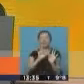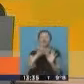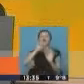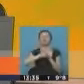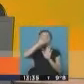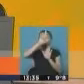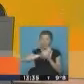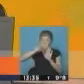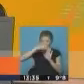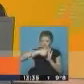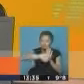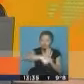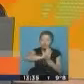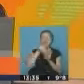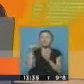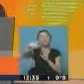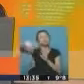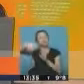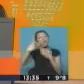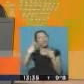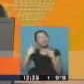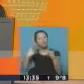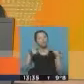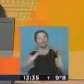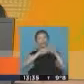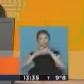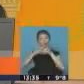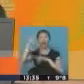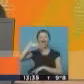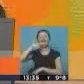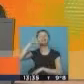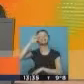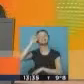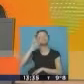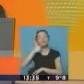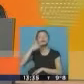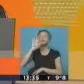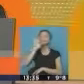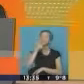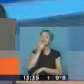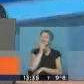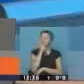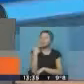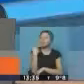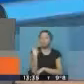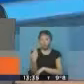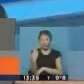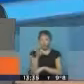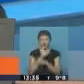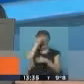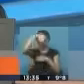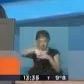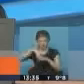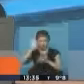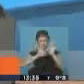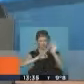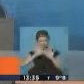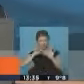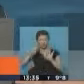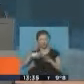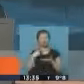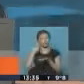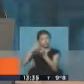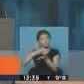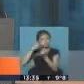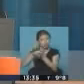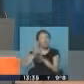jubilados y pensionados que van a poder ingresar a la página de lancés para ver si les corresponde o no ingresar dentro del programa recordamos también que el programa es